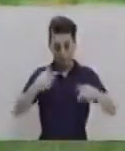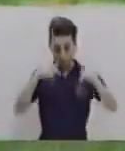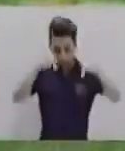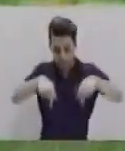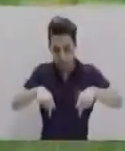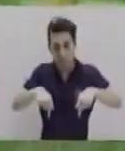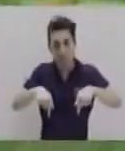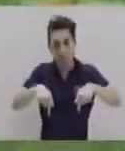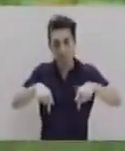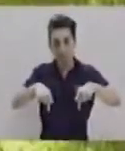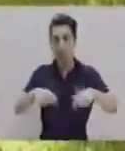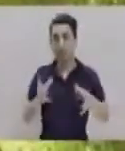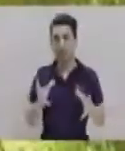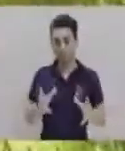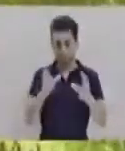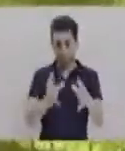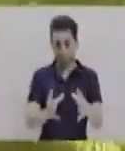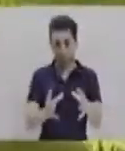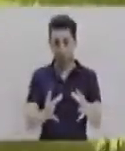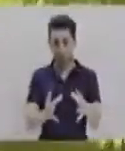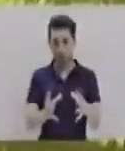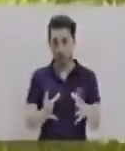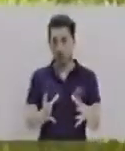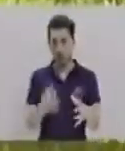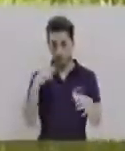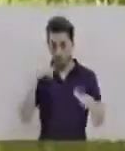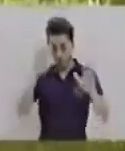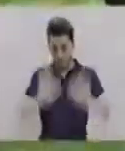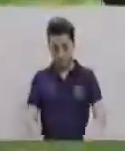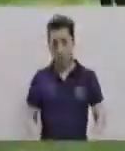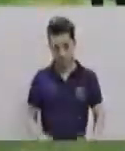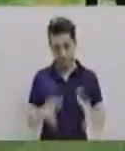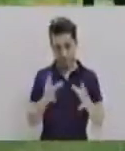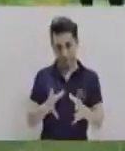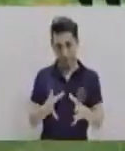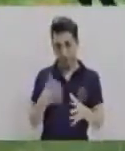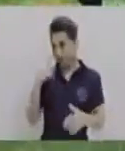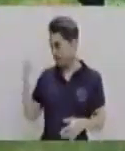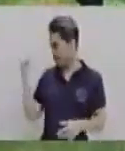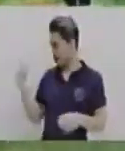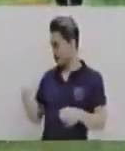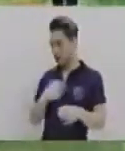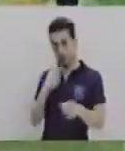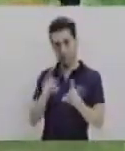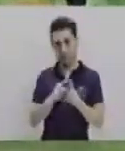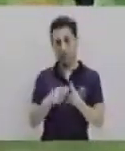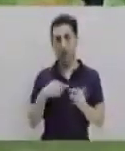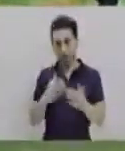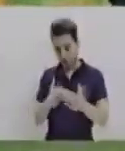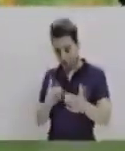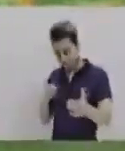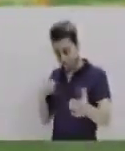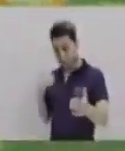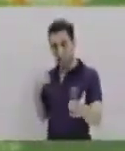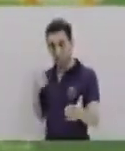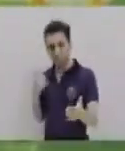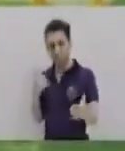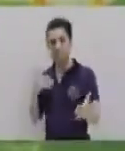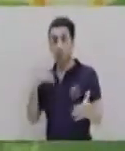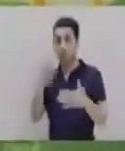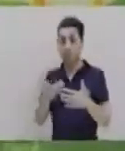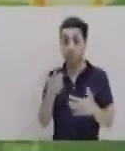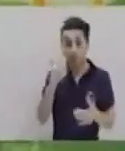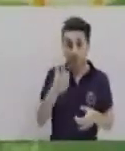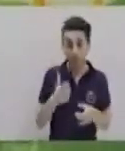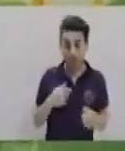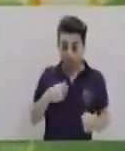que es importante. Coloco la pelota a ras de césped, tomo mi distancia en línea recta y